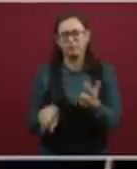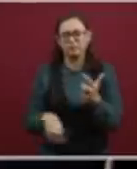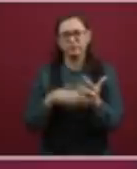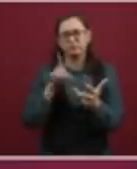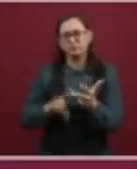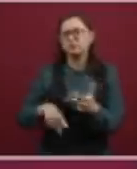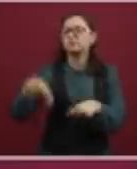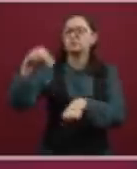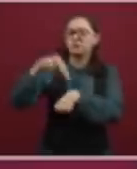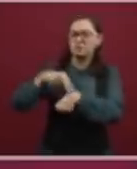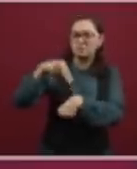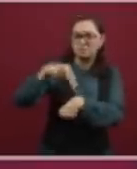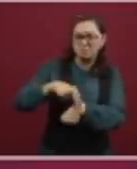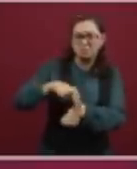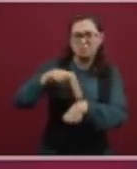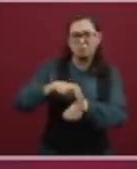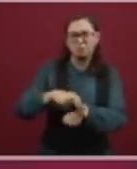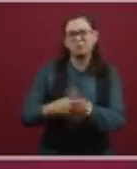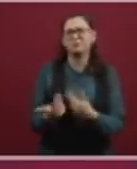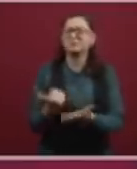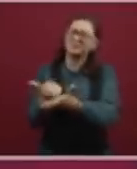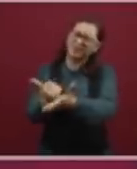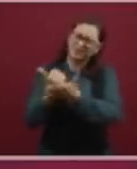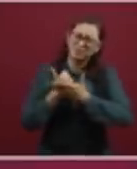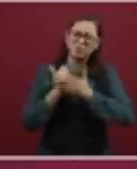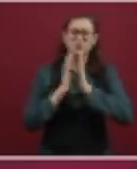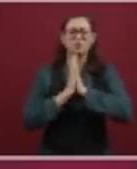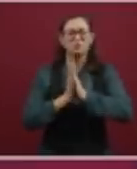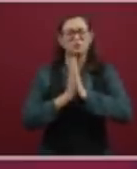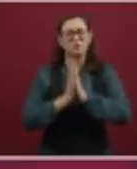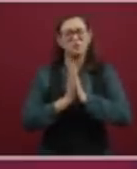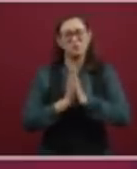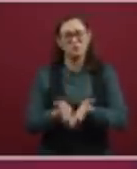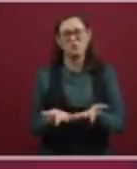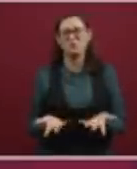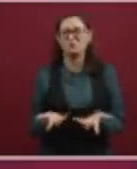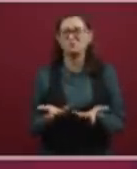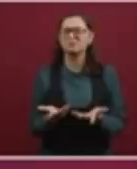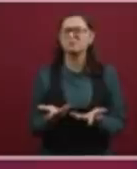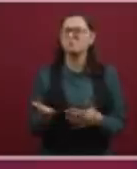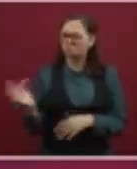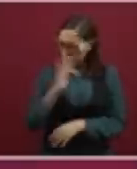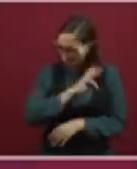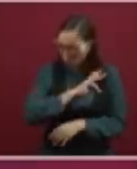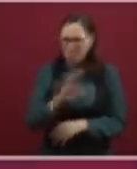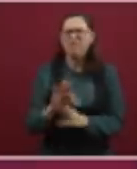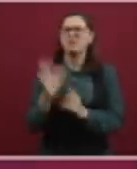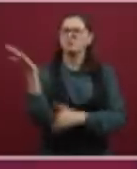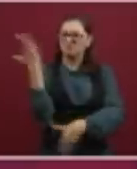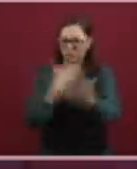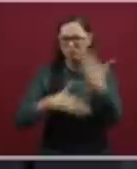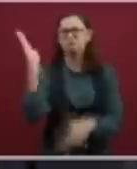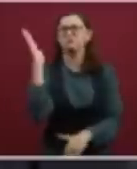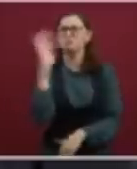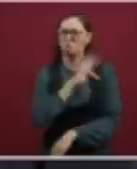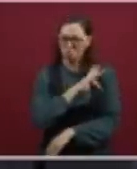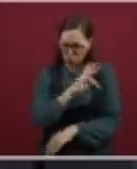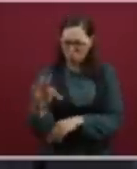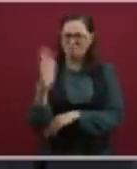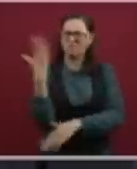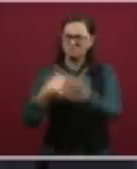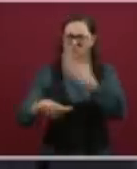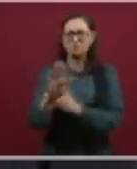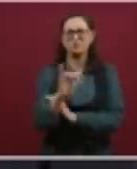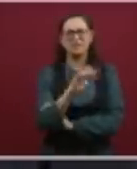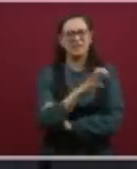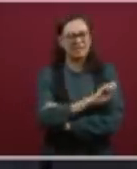a los médicos, que nos ayuden. Vamos a sacar adelante al Seguro, al